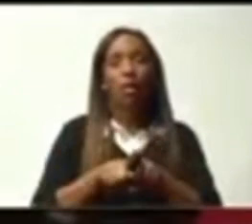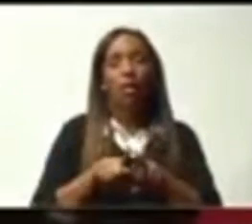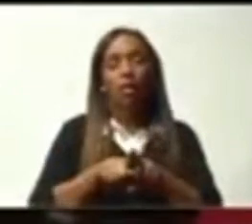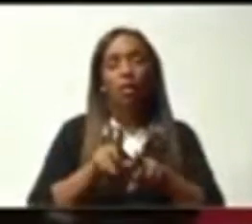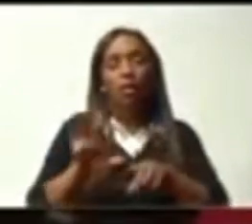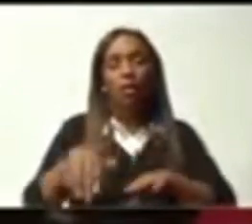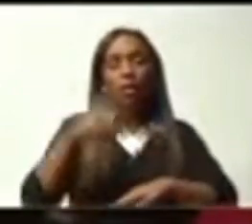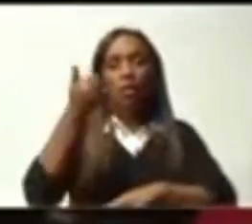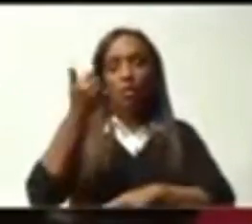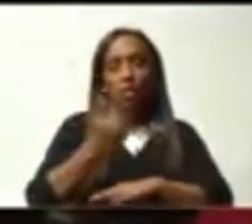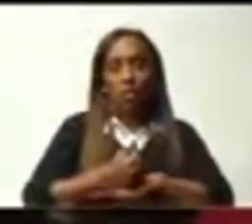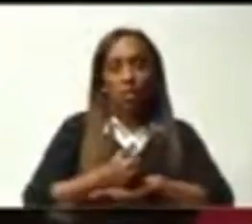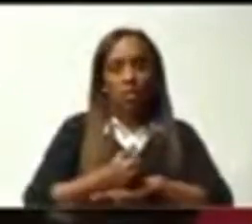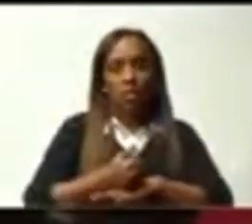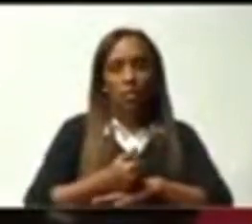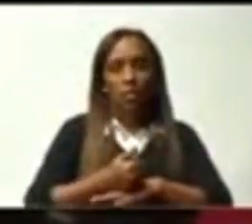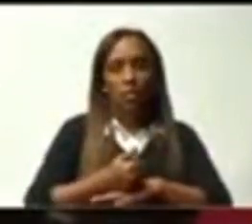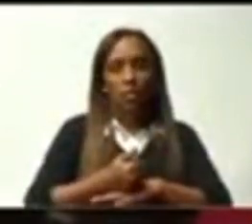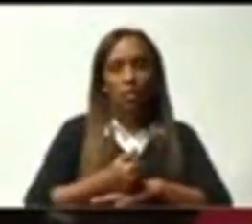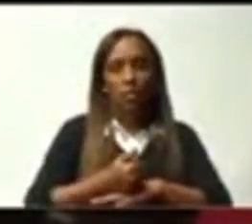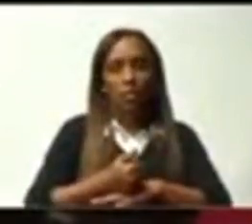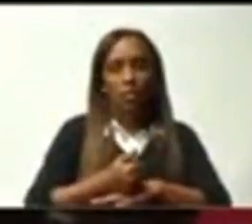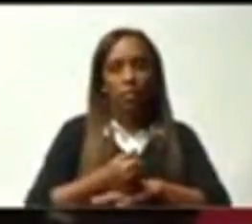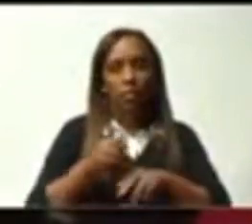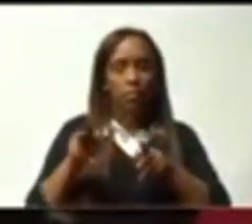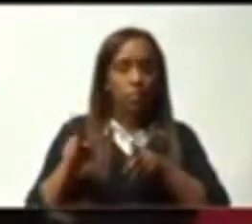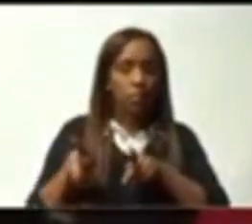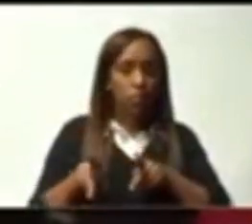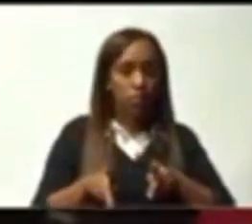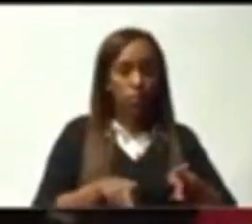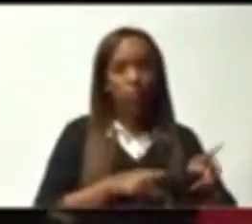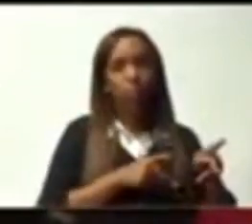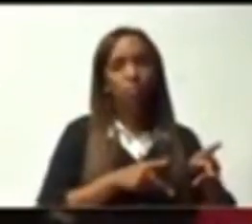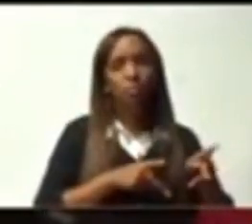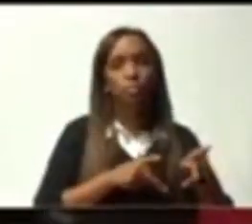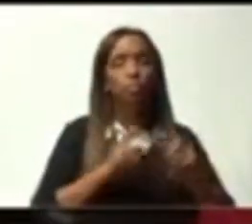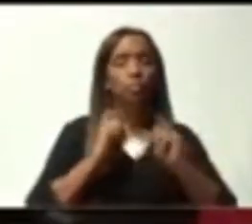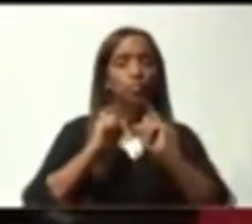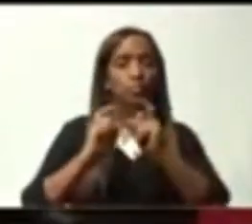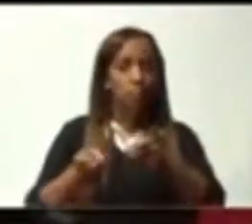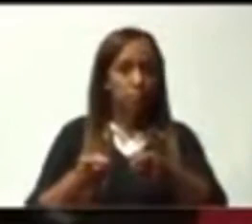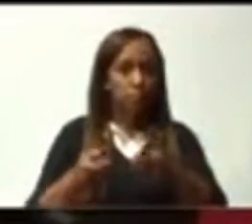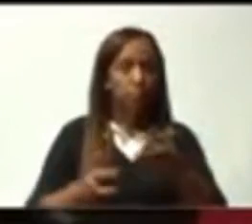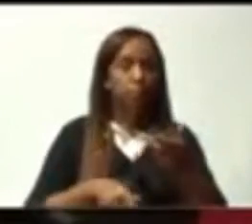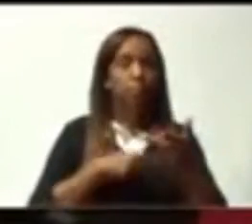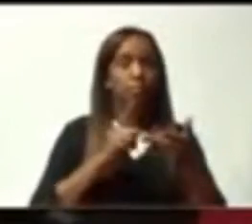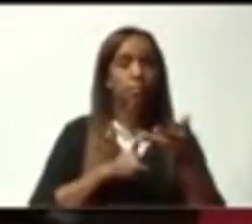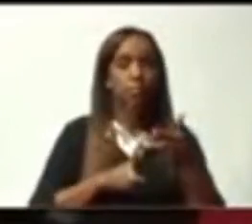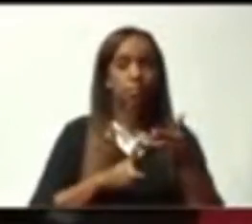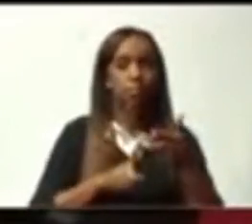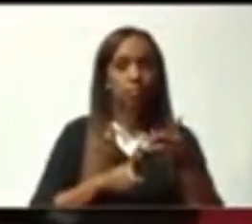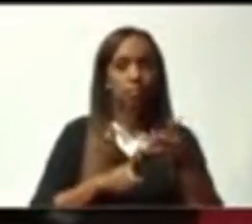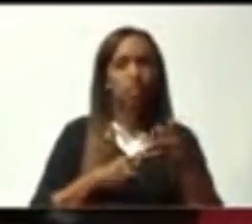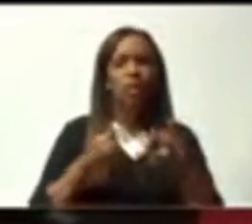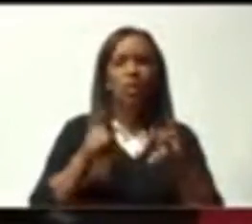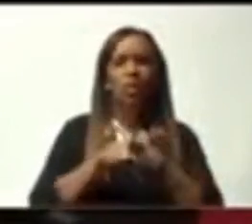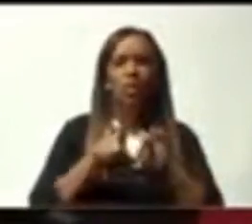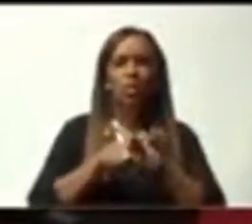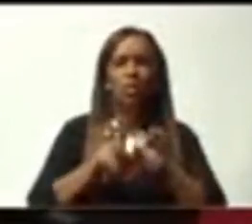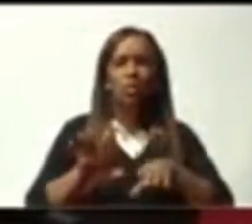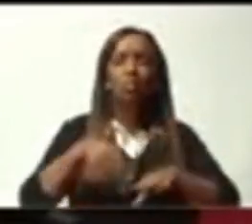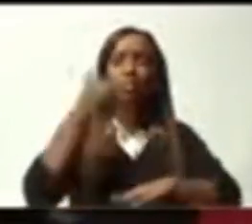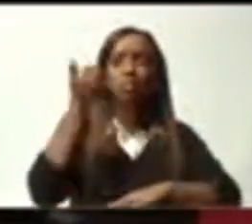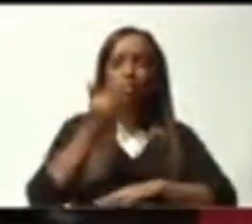donación que pueda hacer. Actualmente no existe. Pero también establece un procedimiento para la subasta transparente, con